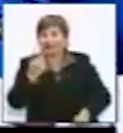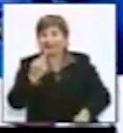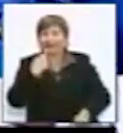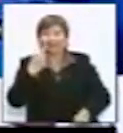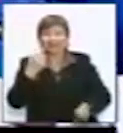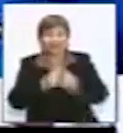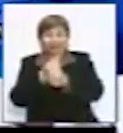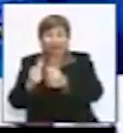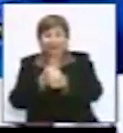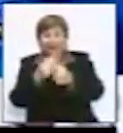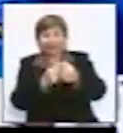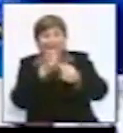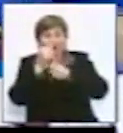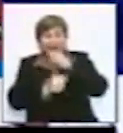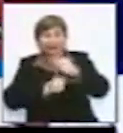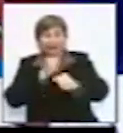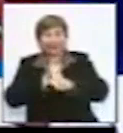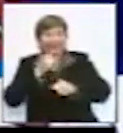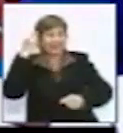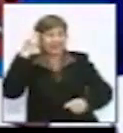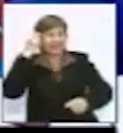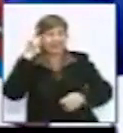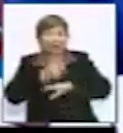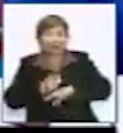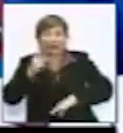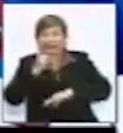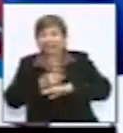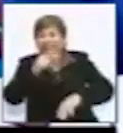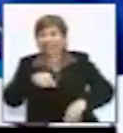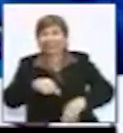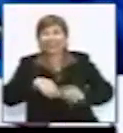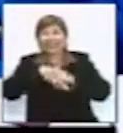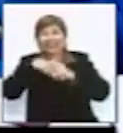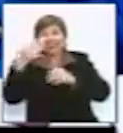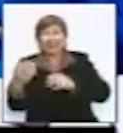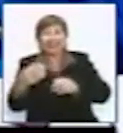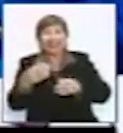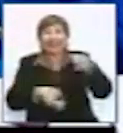denuncias aquí y en el exterior, en la Corte Internacional. Aquí esos felones cambiaron los